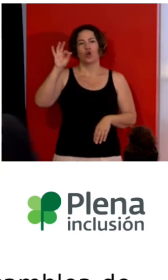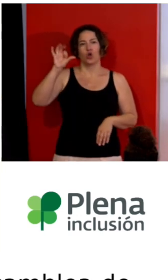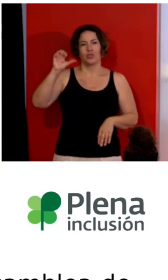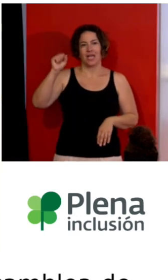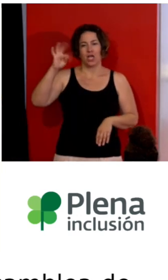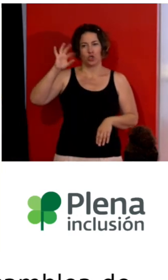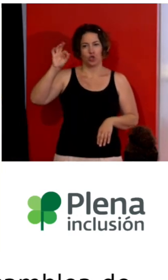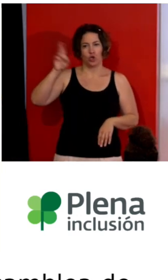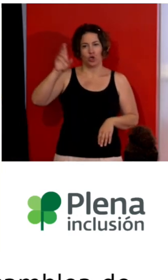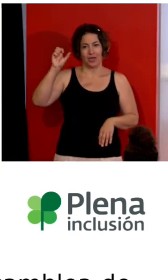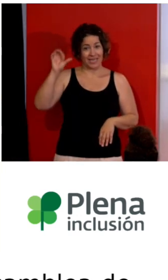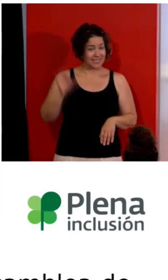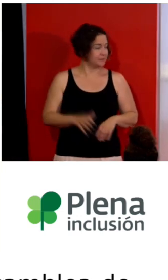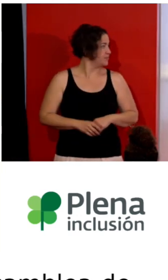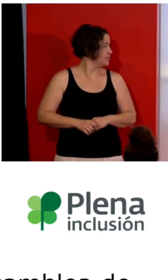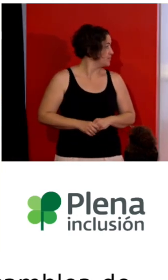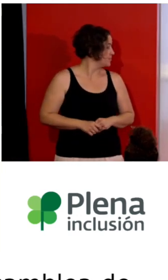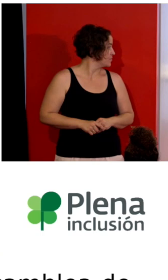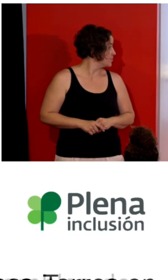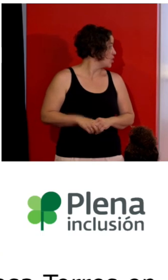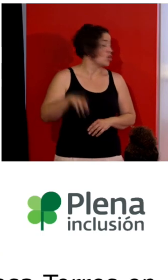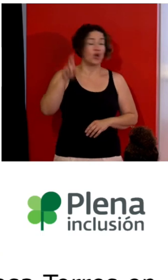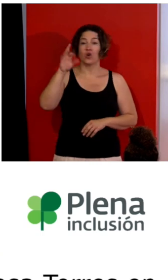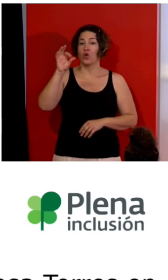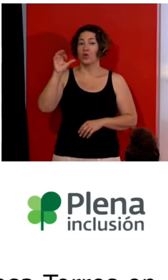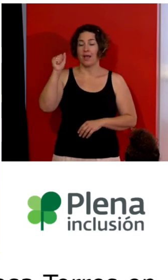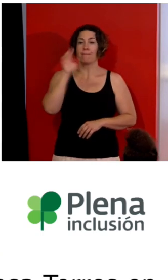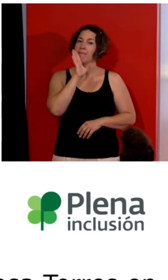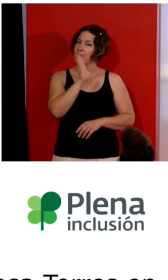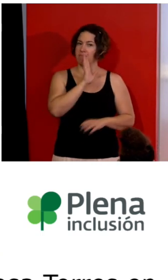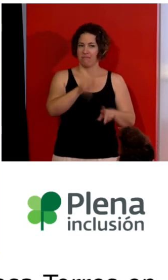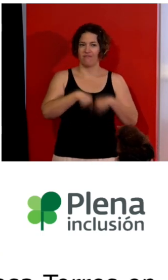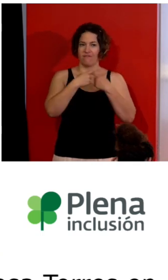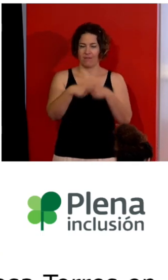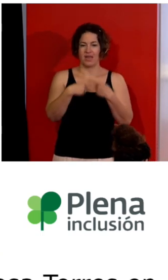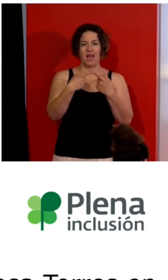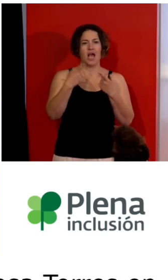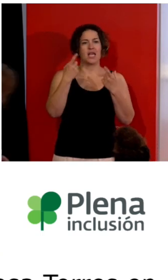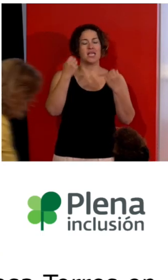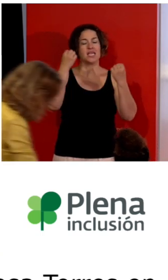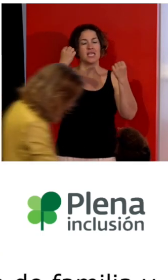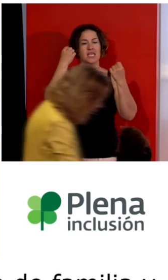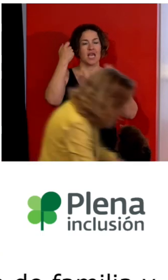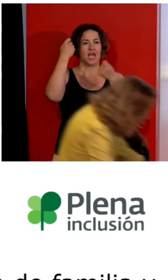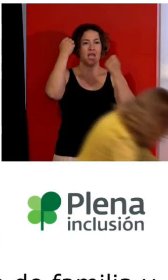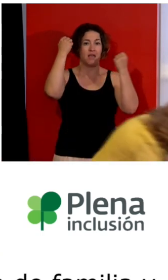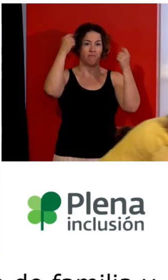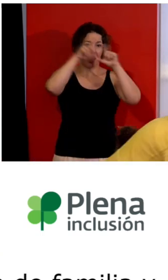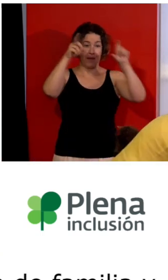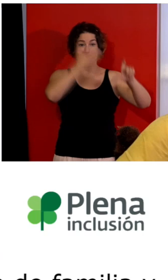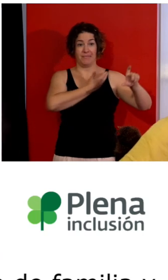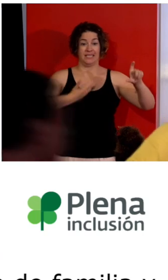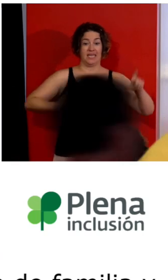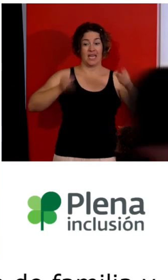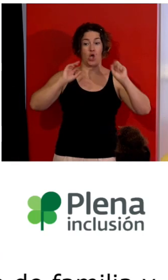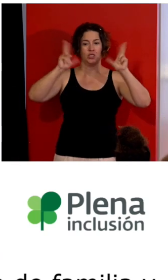lado de la mesa. Rosa es madre de familia y empresaria del sector de la hostelería. Desde hace más de 30